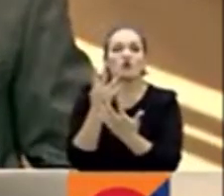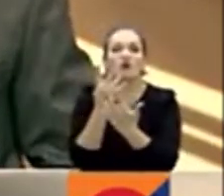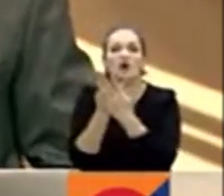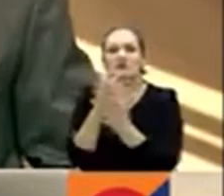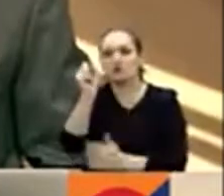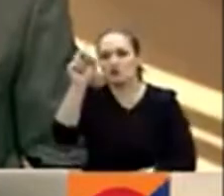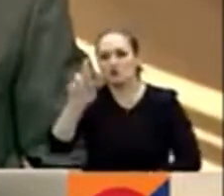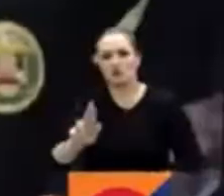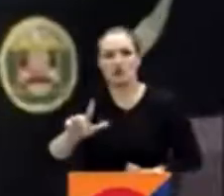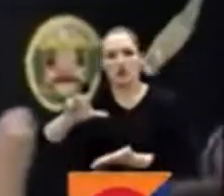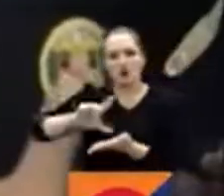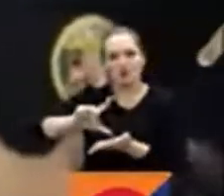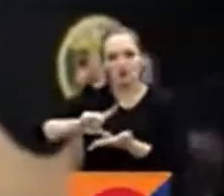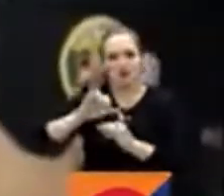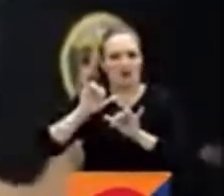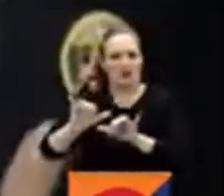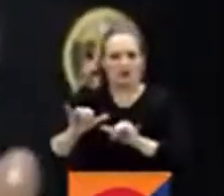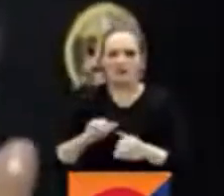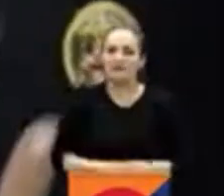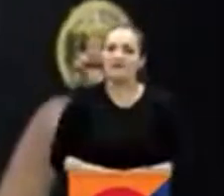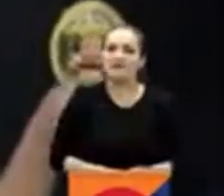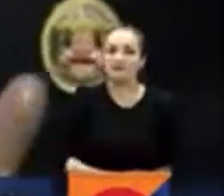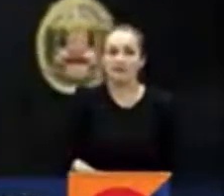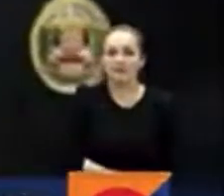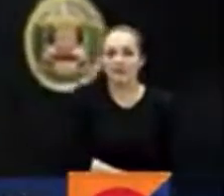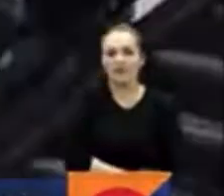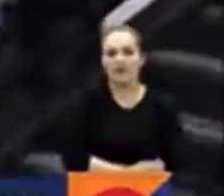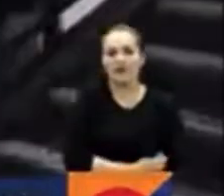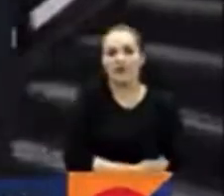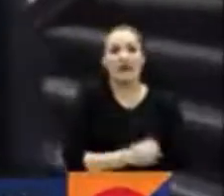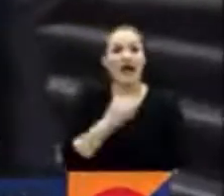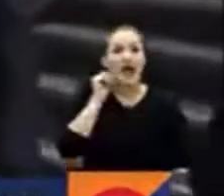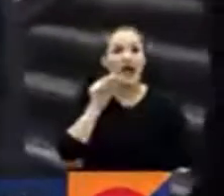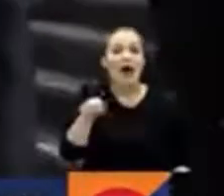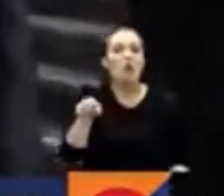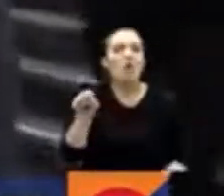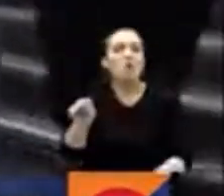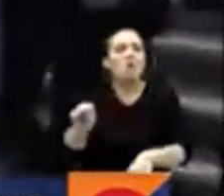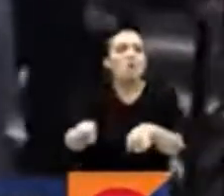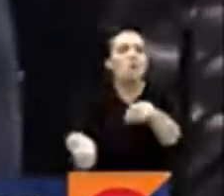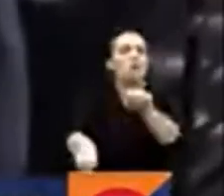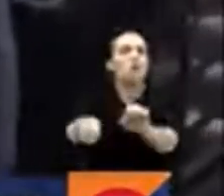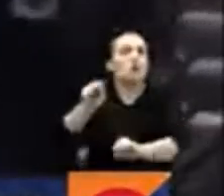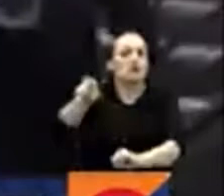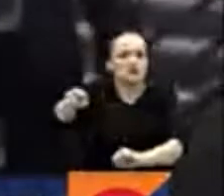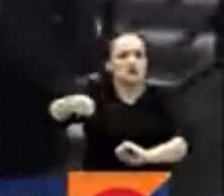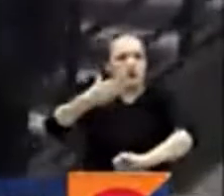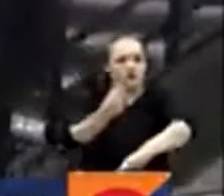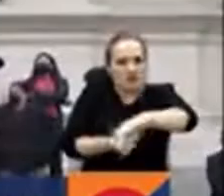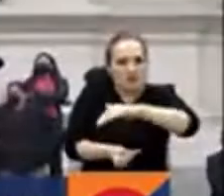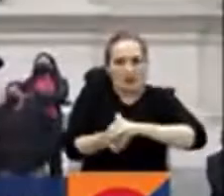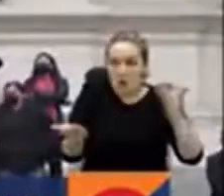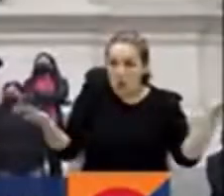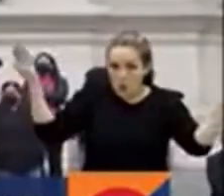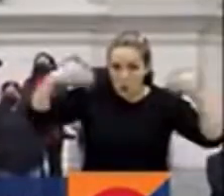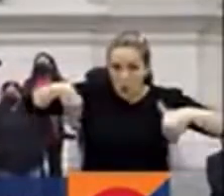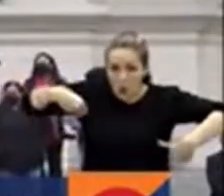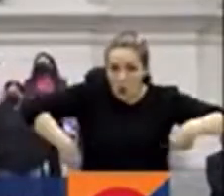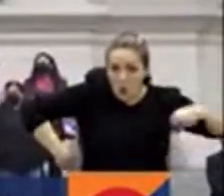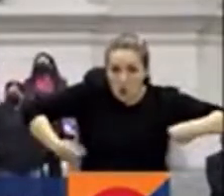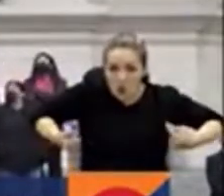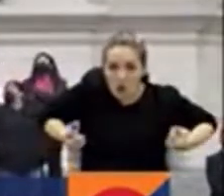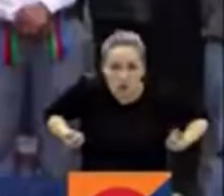sur de Lima. Será al menos presuntamente ficha clave de una sofisticada red de corrupción que